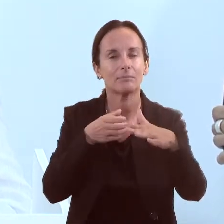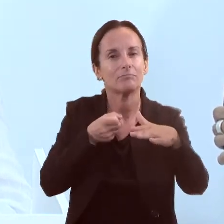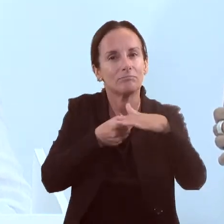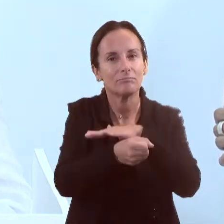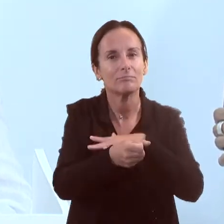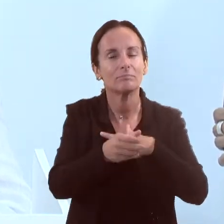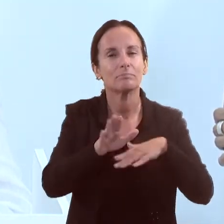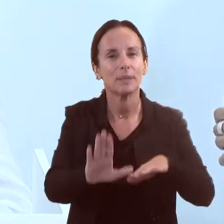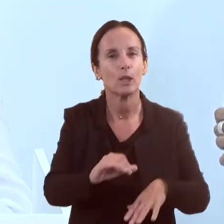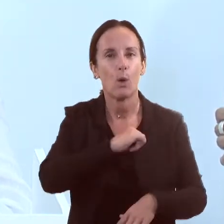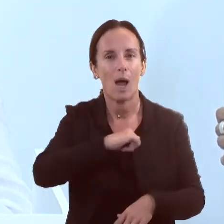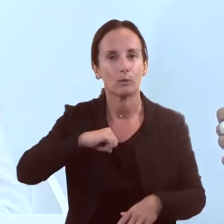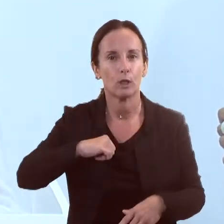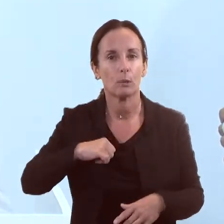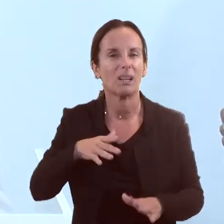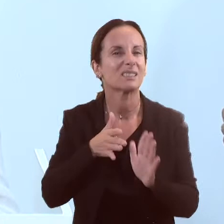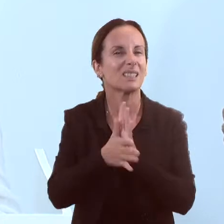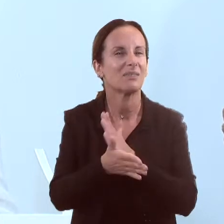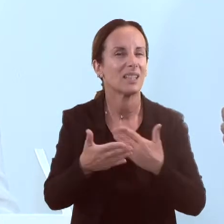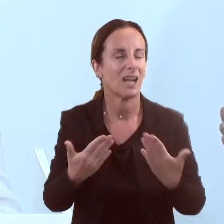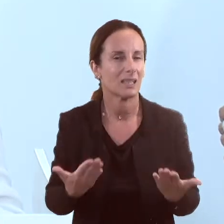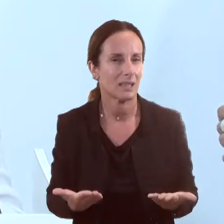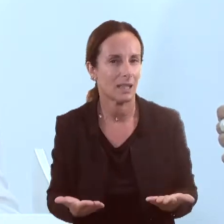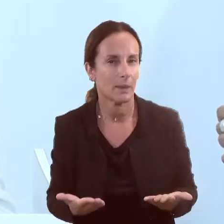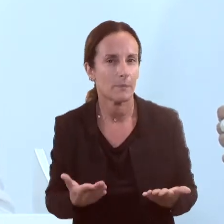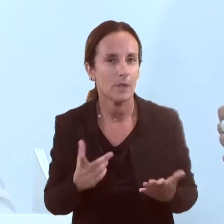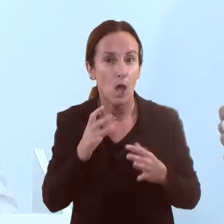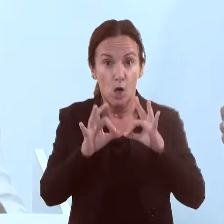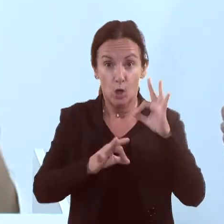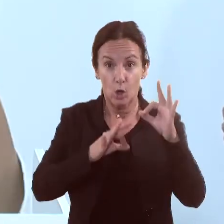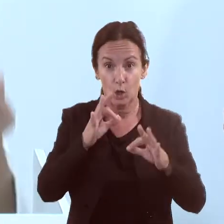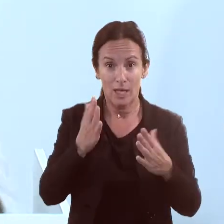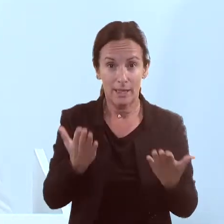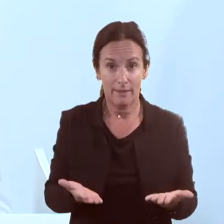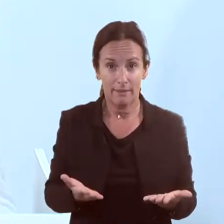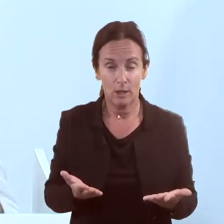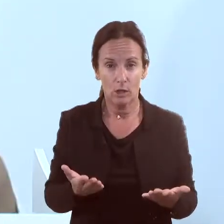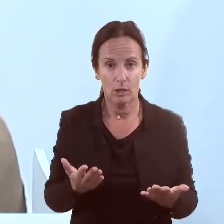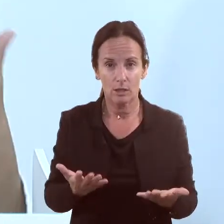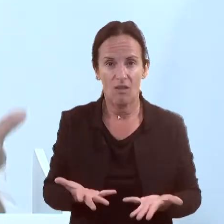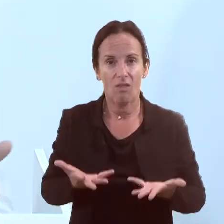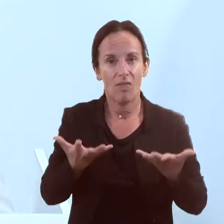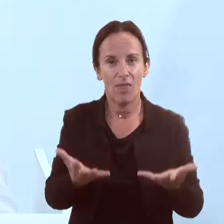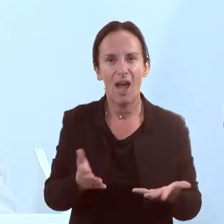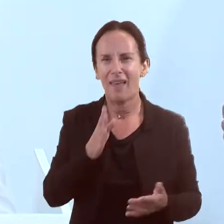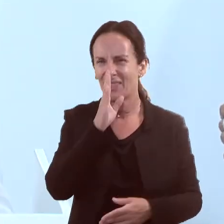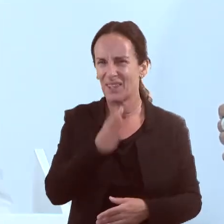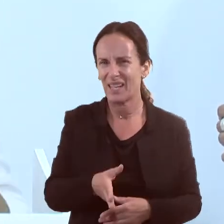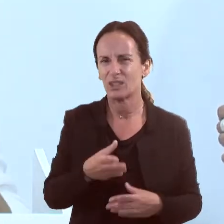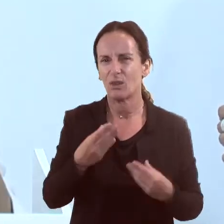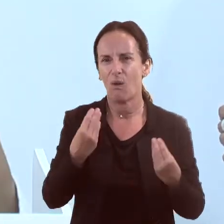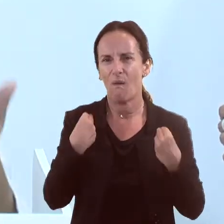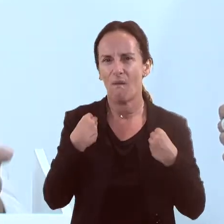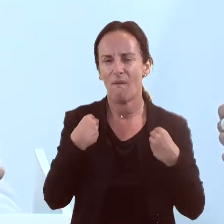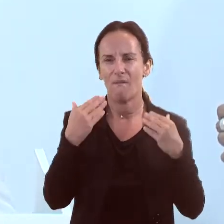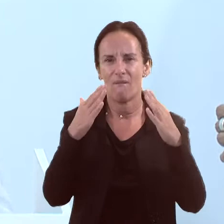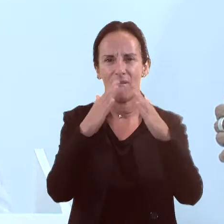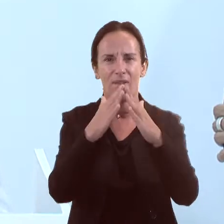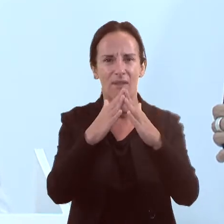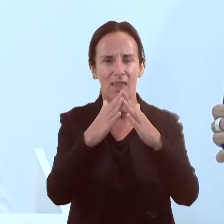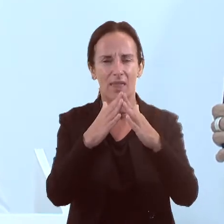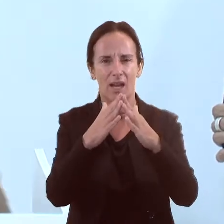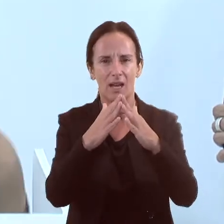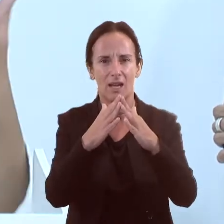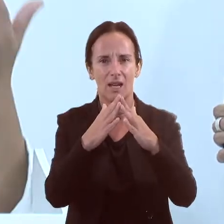realistas, significa que las organizaciones no vamos a ceder vivienda directamente a las personas, sino que las vamos a